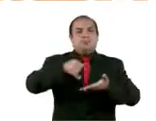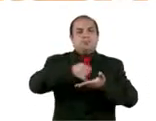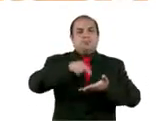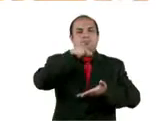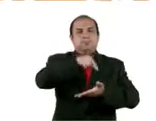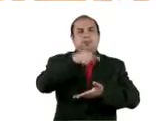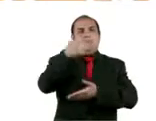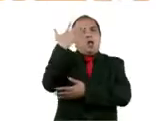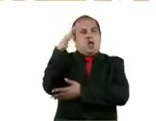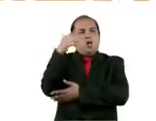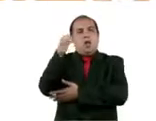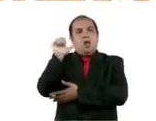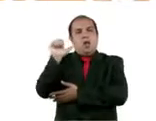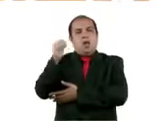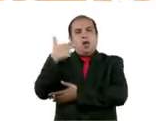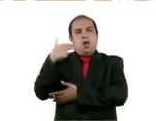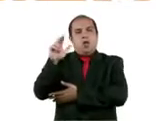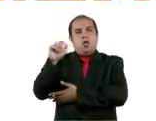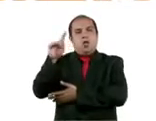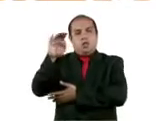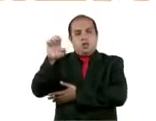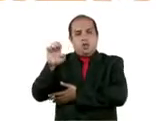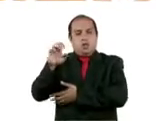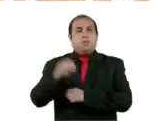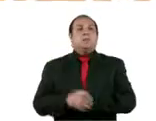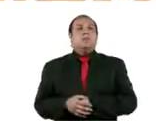este ahuehuete que quedará en la glorieta de La Palma.